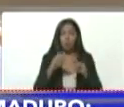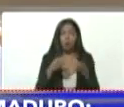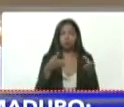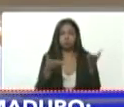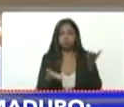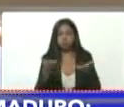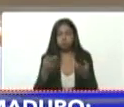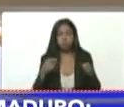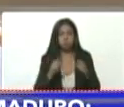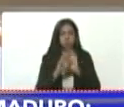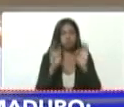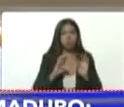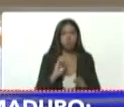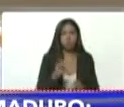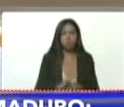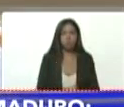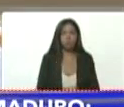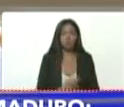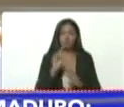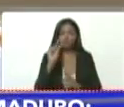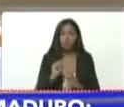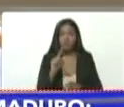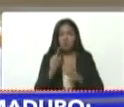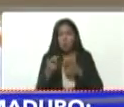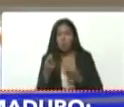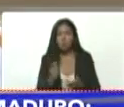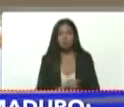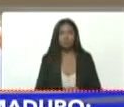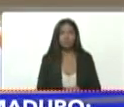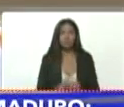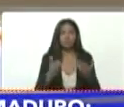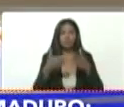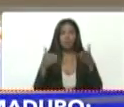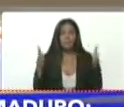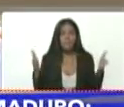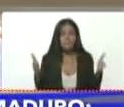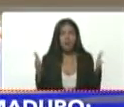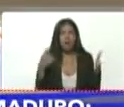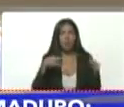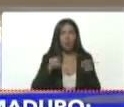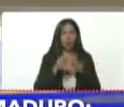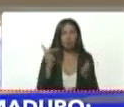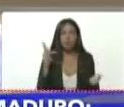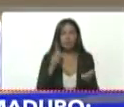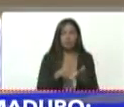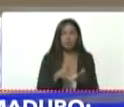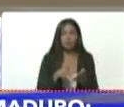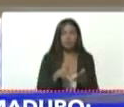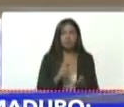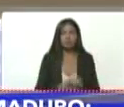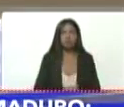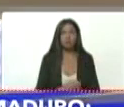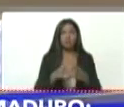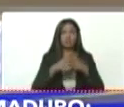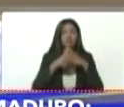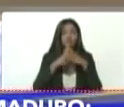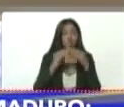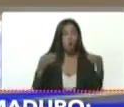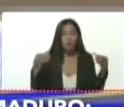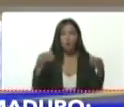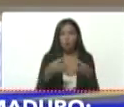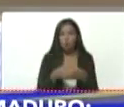proporcional de las minorías, para abrir las compuertas de la participación de todos los